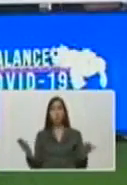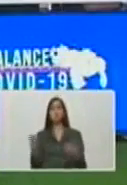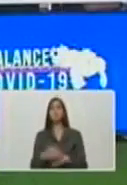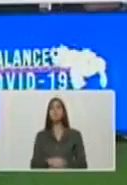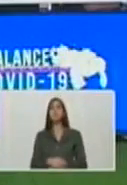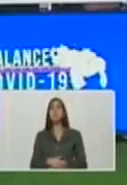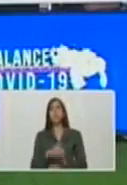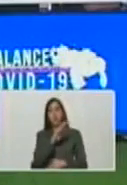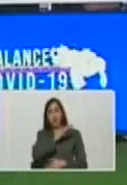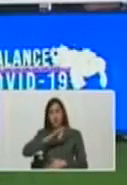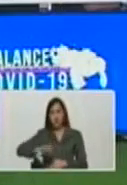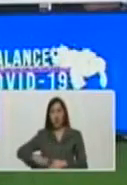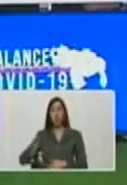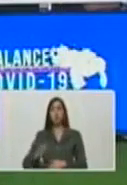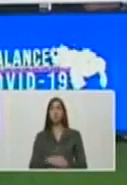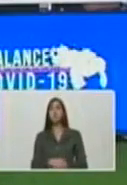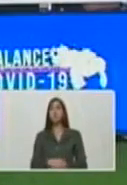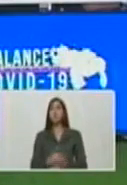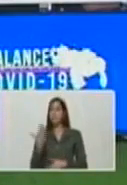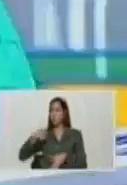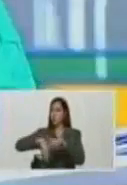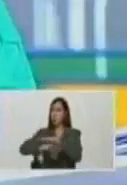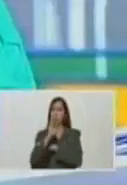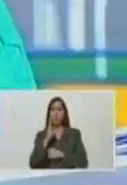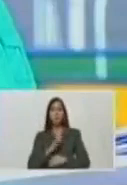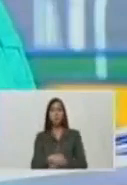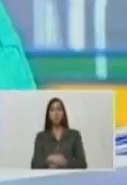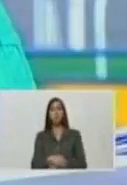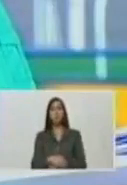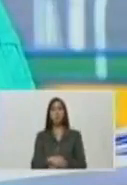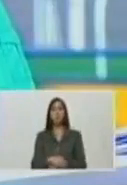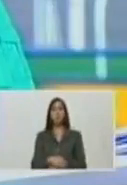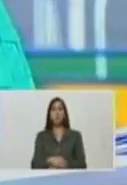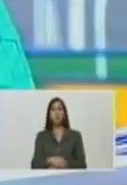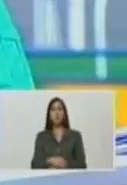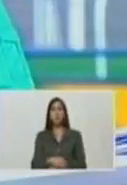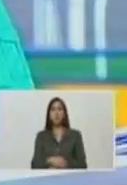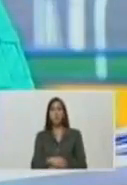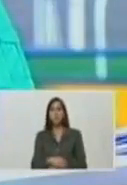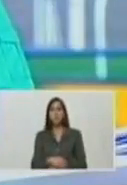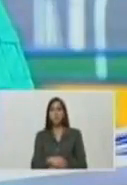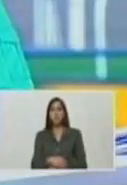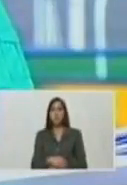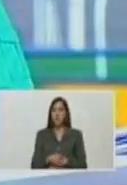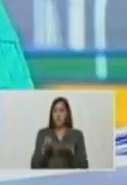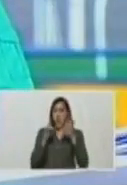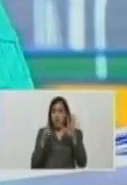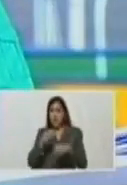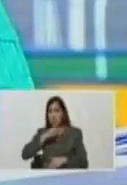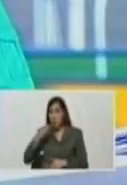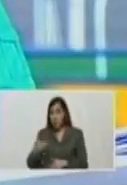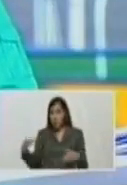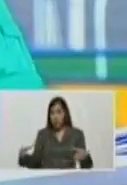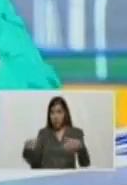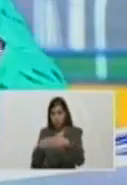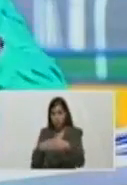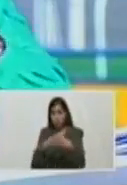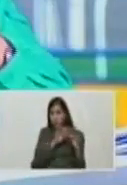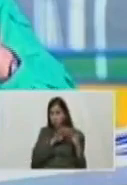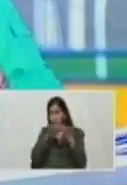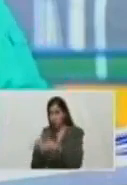cristiano. Fueron para allá, Yelitz. Los seis muchachos, bueno, no